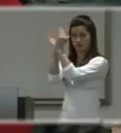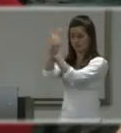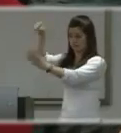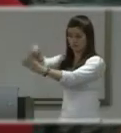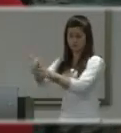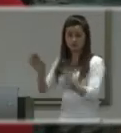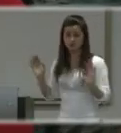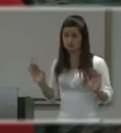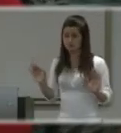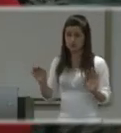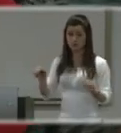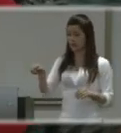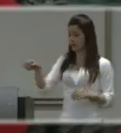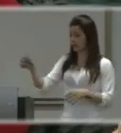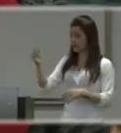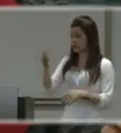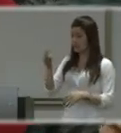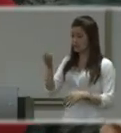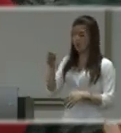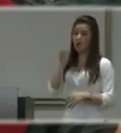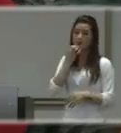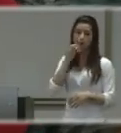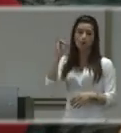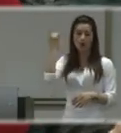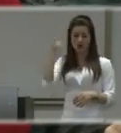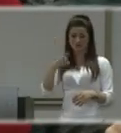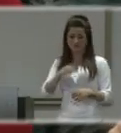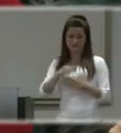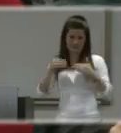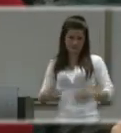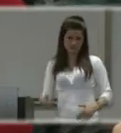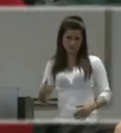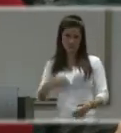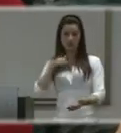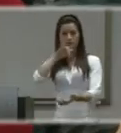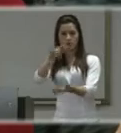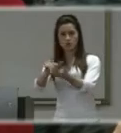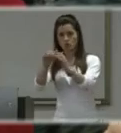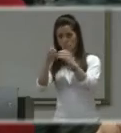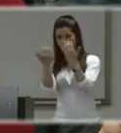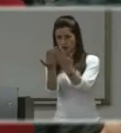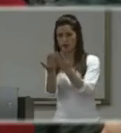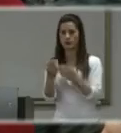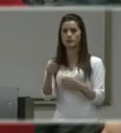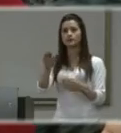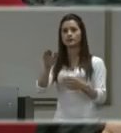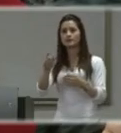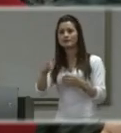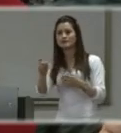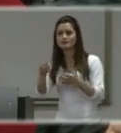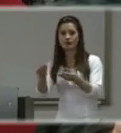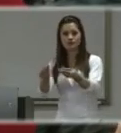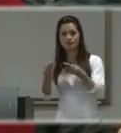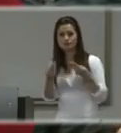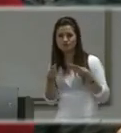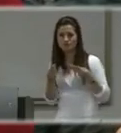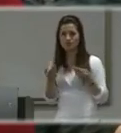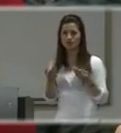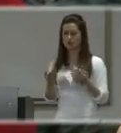Que el día que vaya a pedir una plaza en el colegio para su hijo pueda ser cuestionada. Y puede